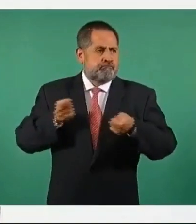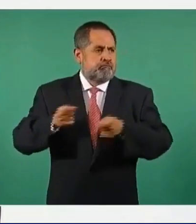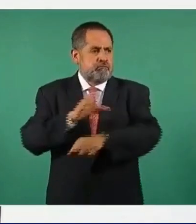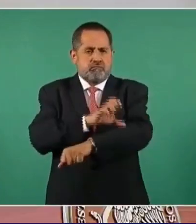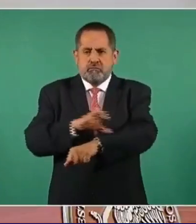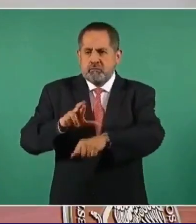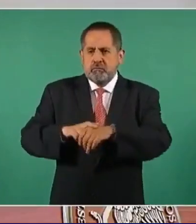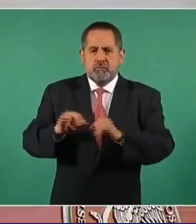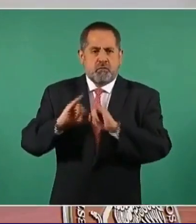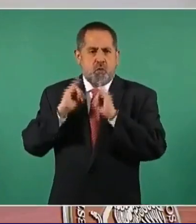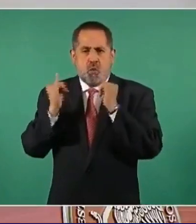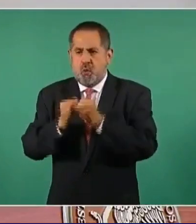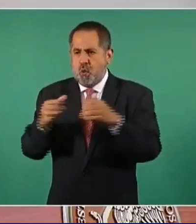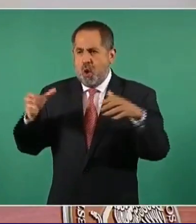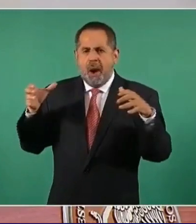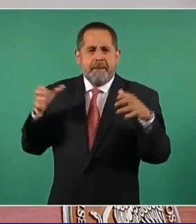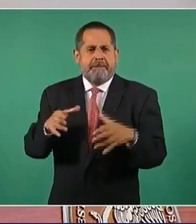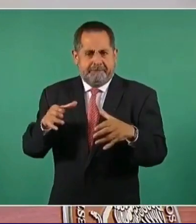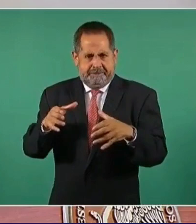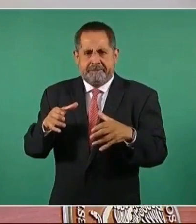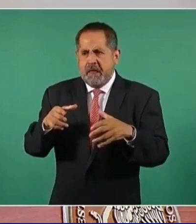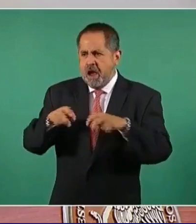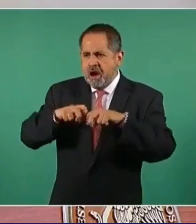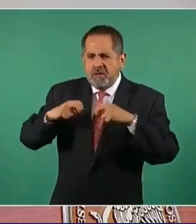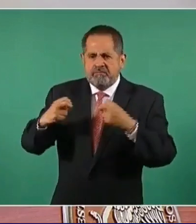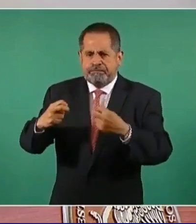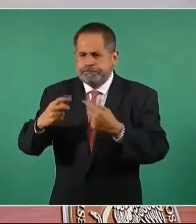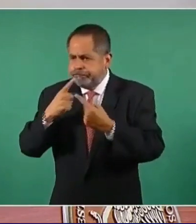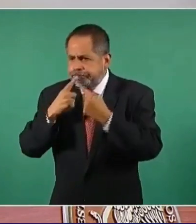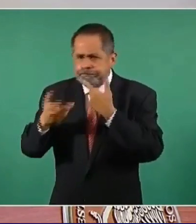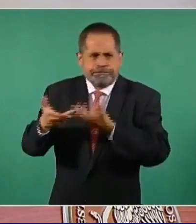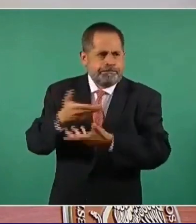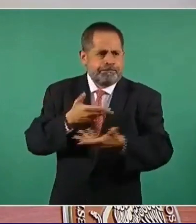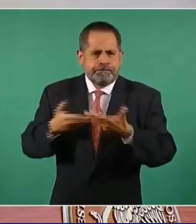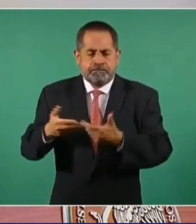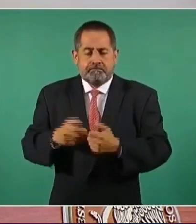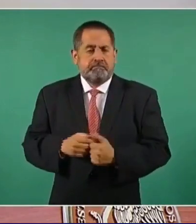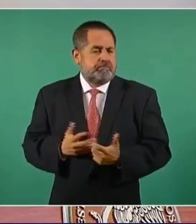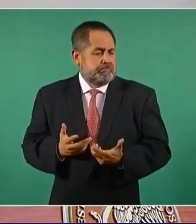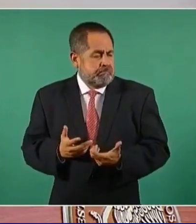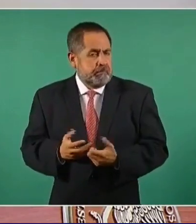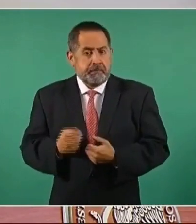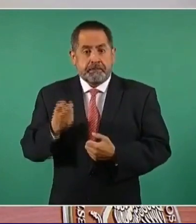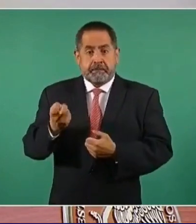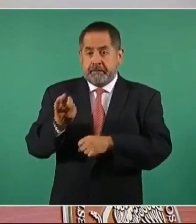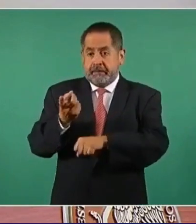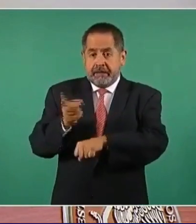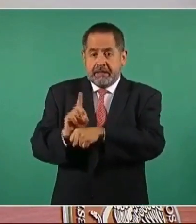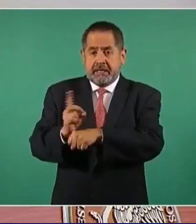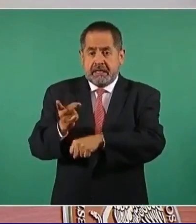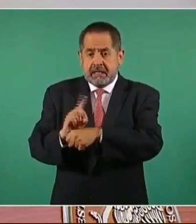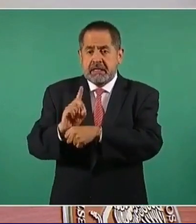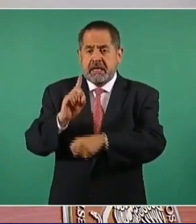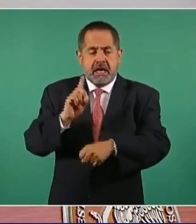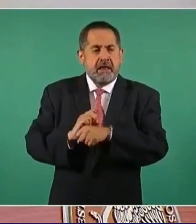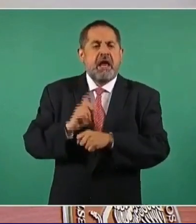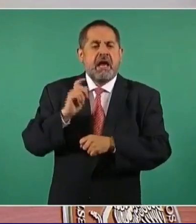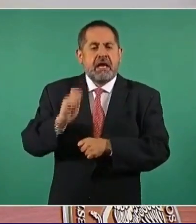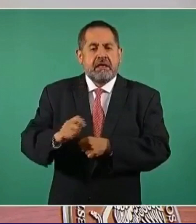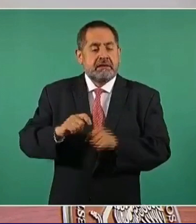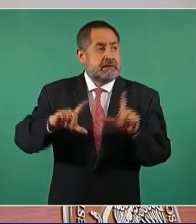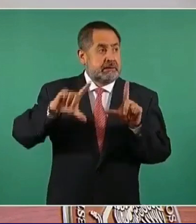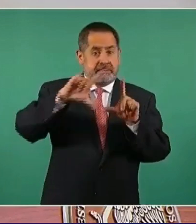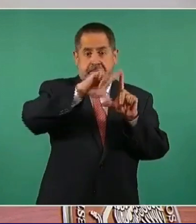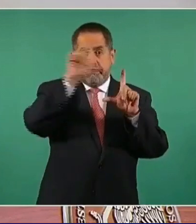este gabinete. En esas reuniones diarias recibimos reportes del país